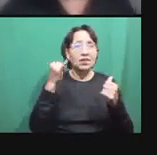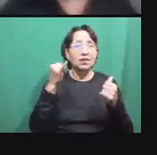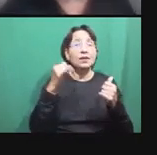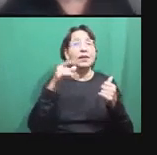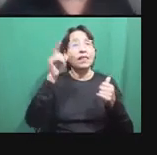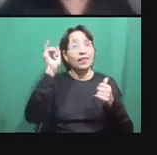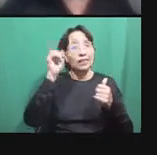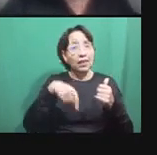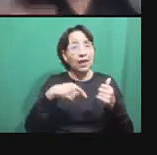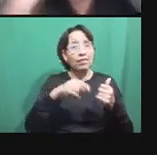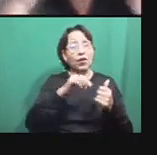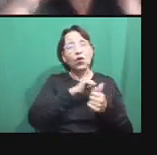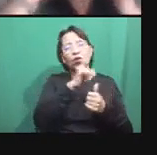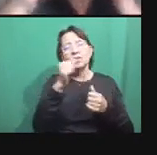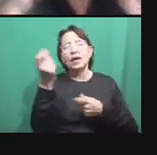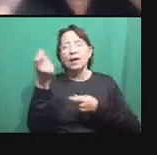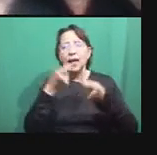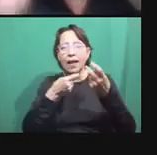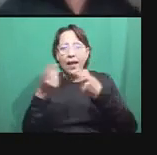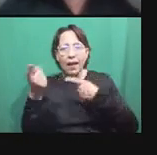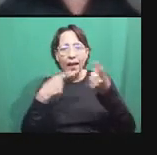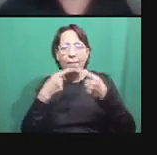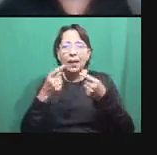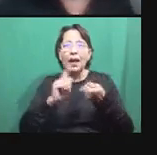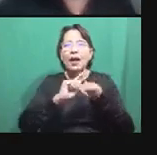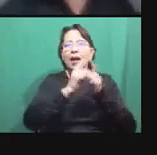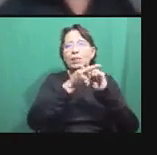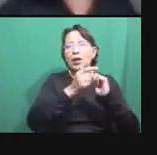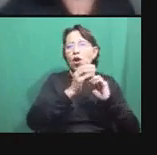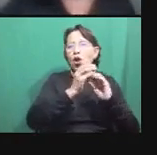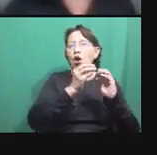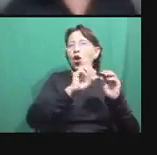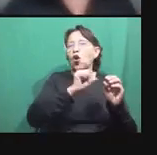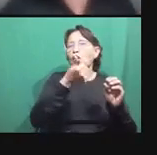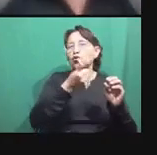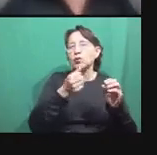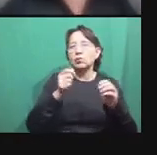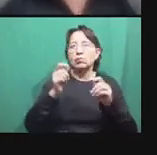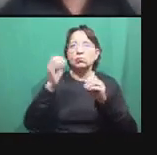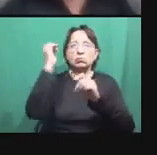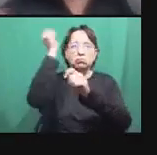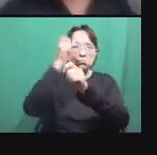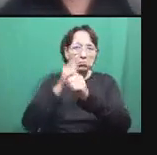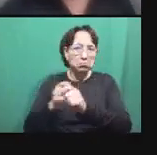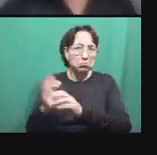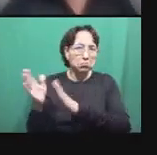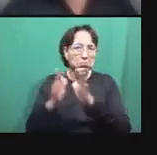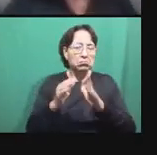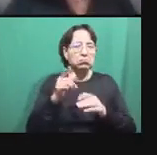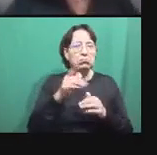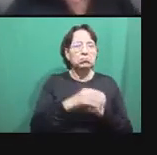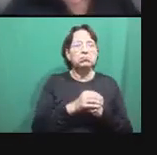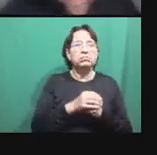otras o no. Este personaje finalmente puede descansar aquí con su estatua ya